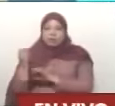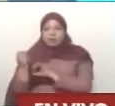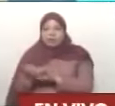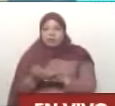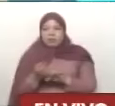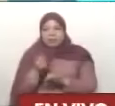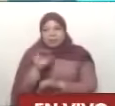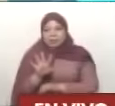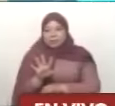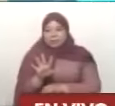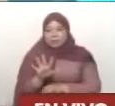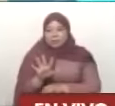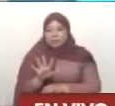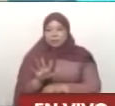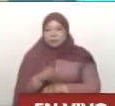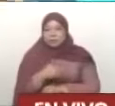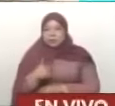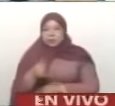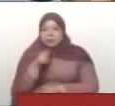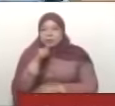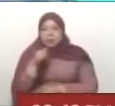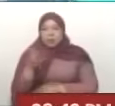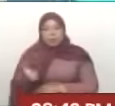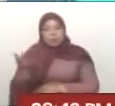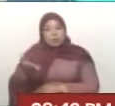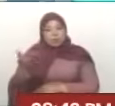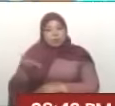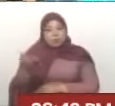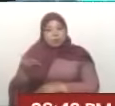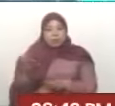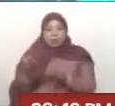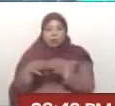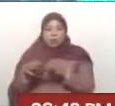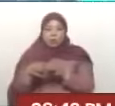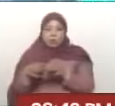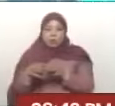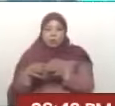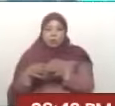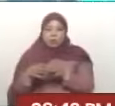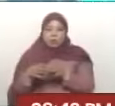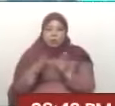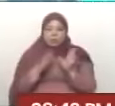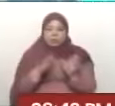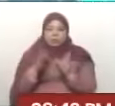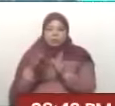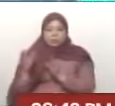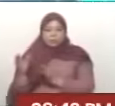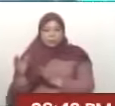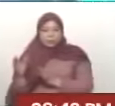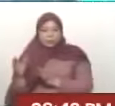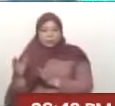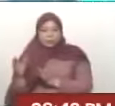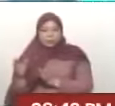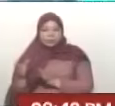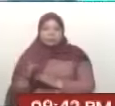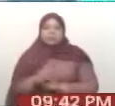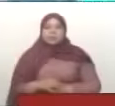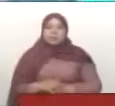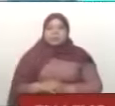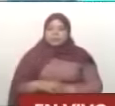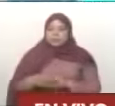ahora. ¿Ah? Mira, yo quiero hacer unos anuncios aquí para los equipos porque estamos en esta fase organizativa. La fase